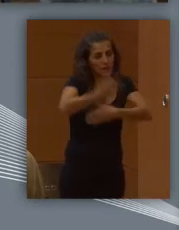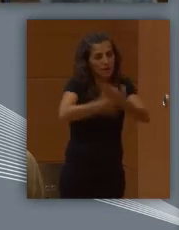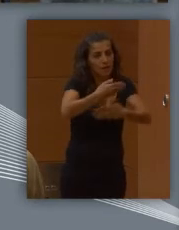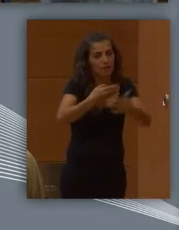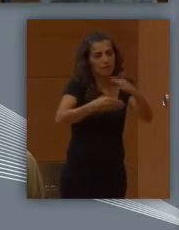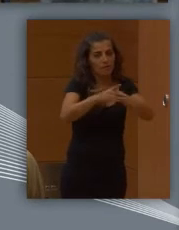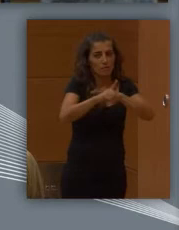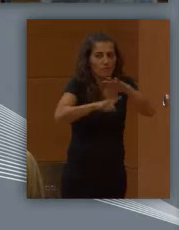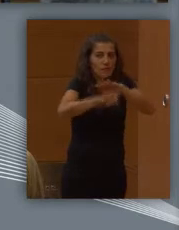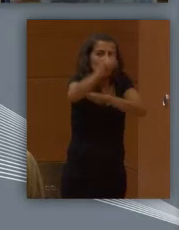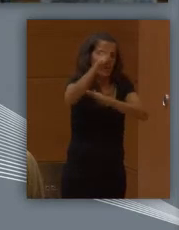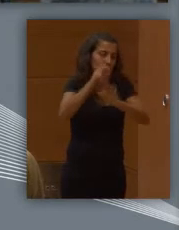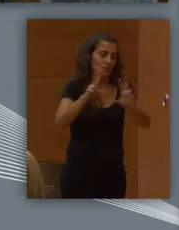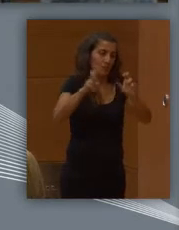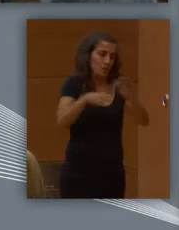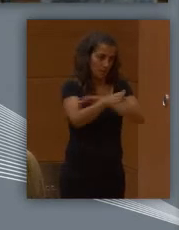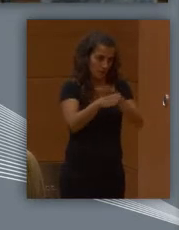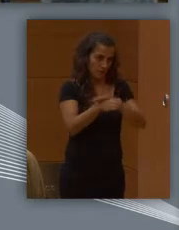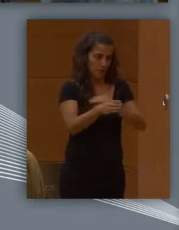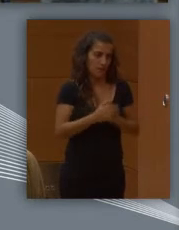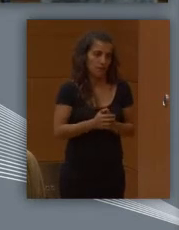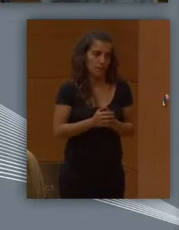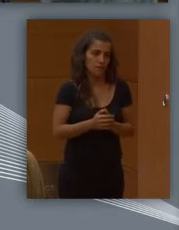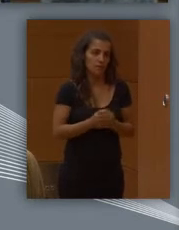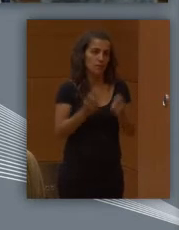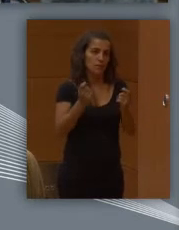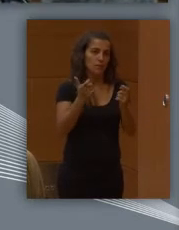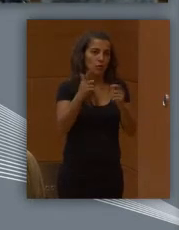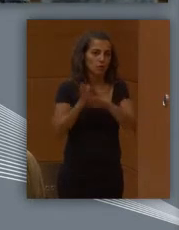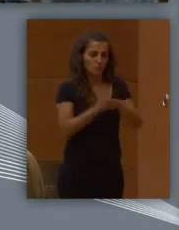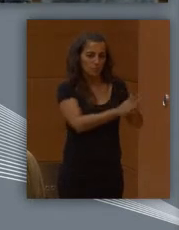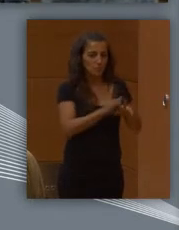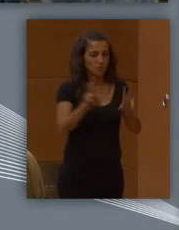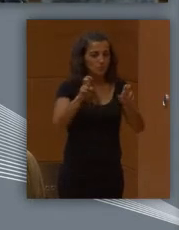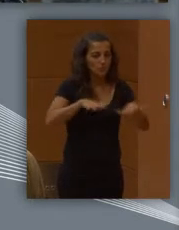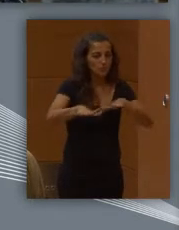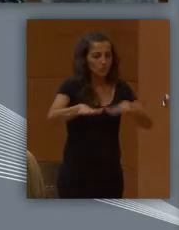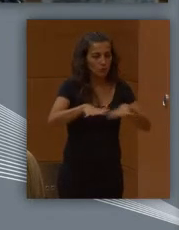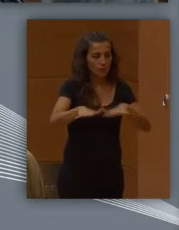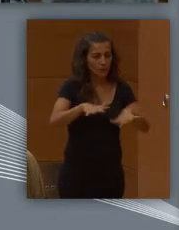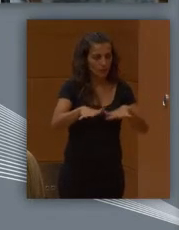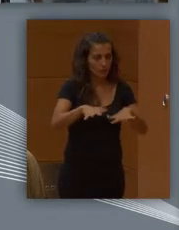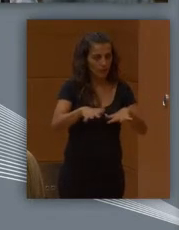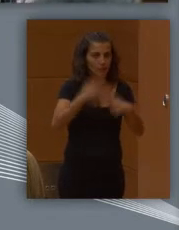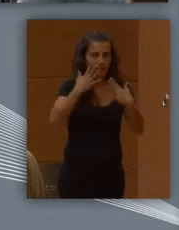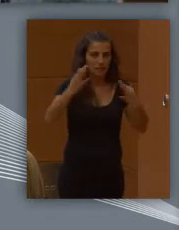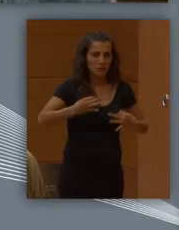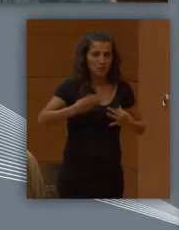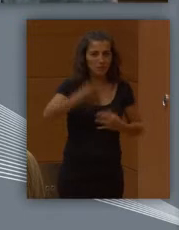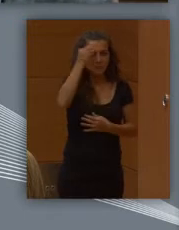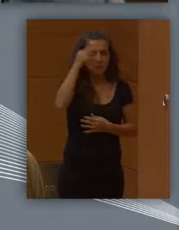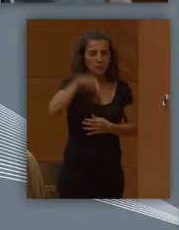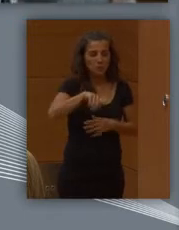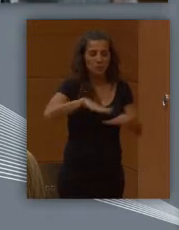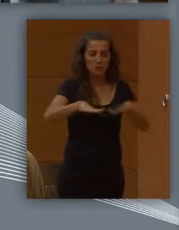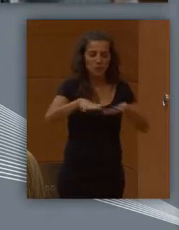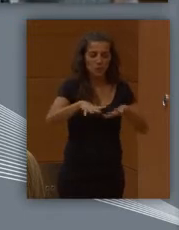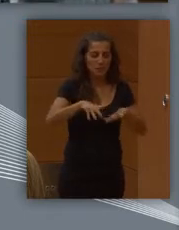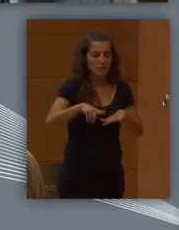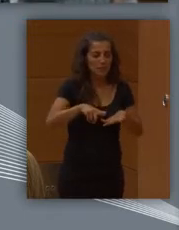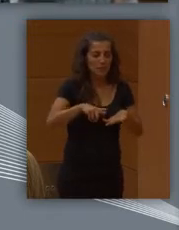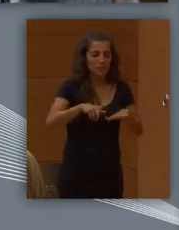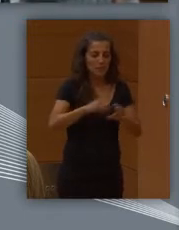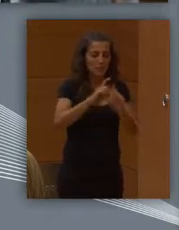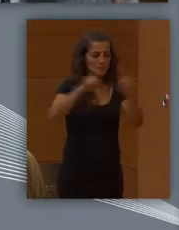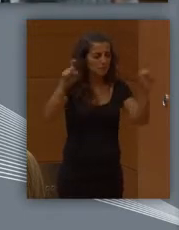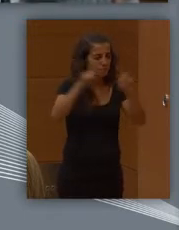la accesibilidad. Entrando un poco en la parte de movilidad, porque yo creo que la movilidad realmente es la gran apuesta de las empresas de